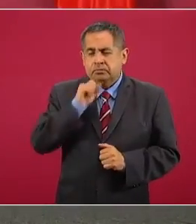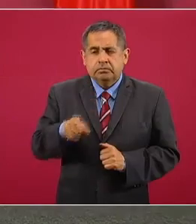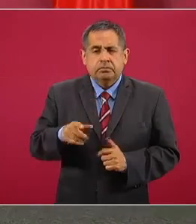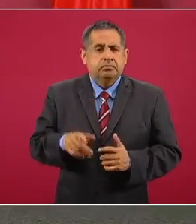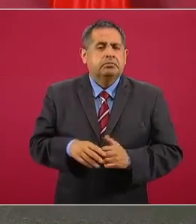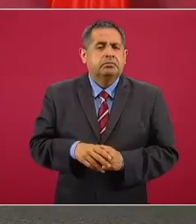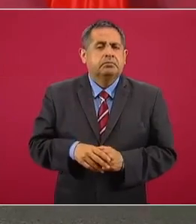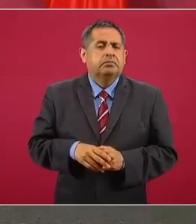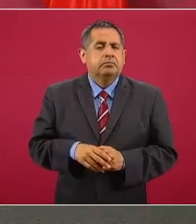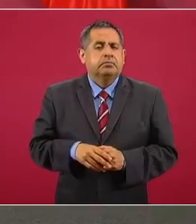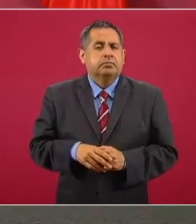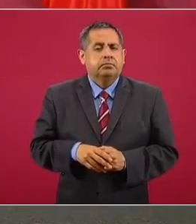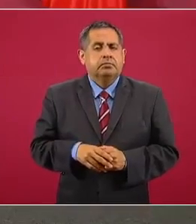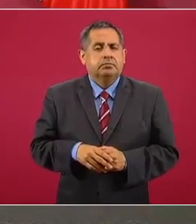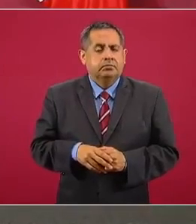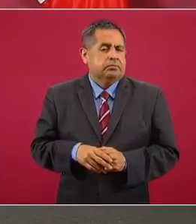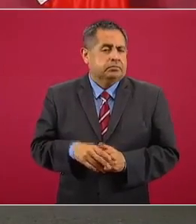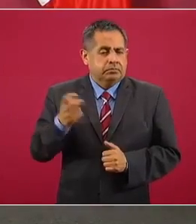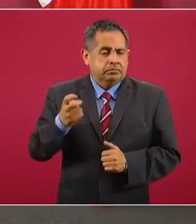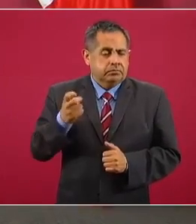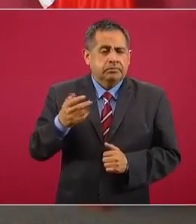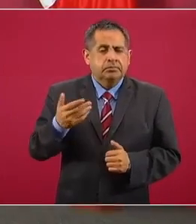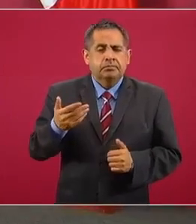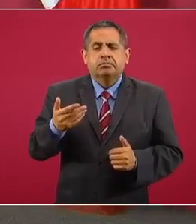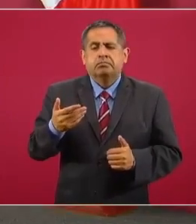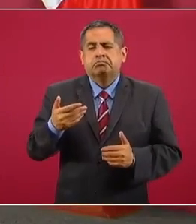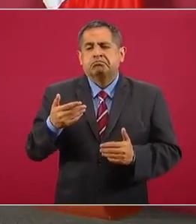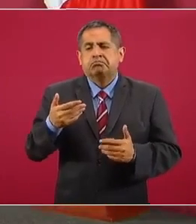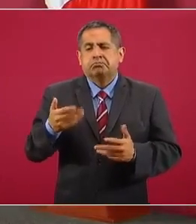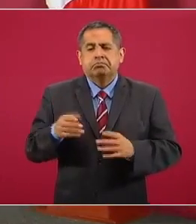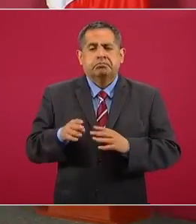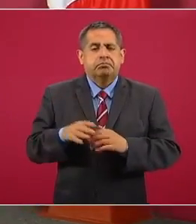Y así en